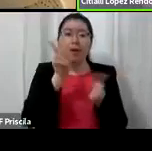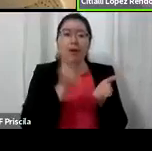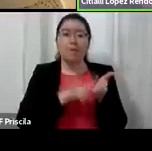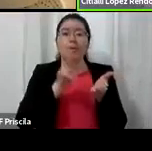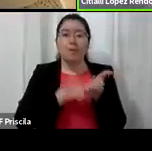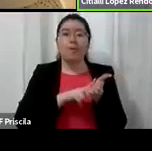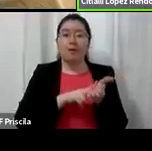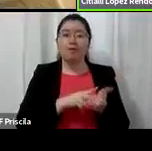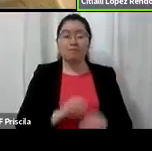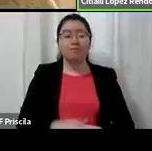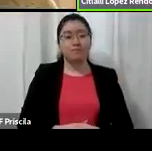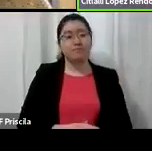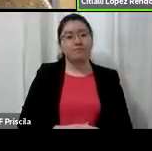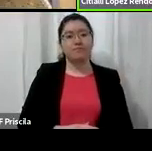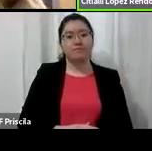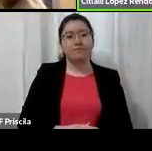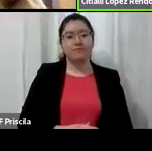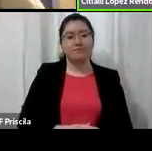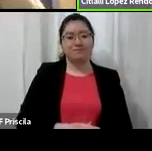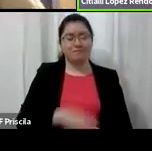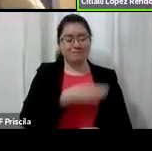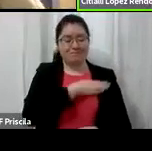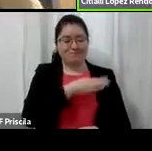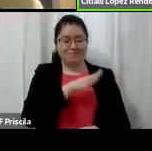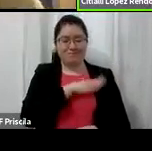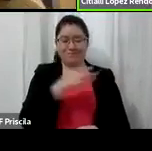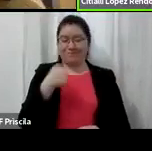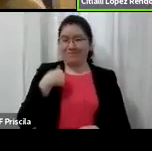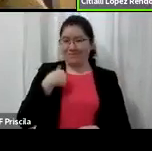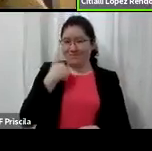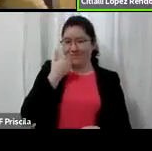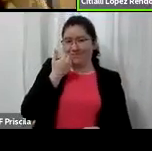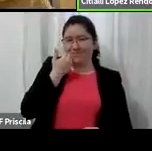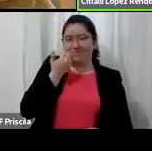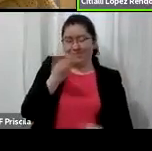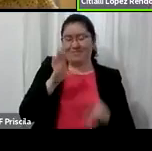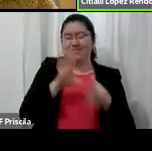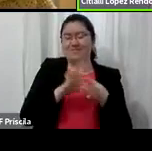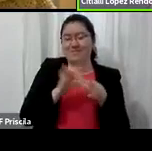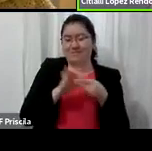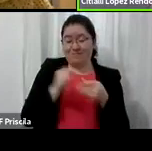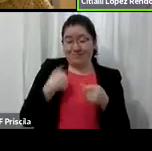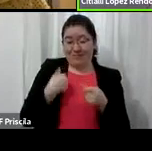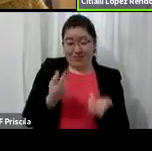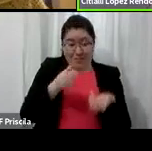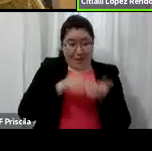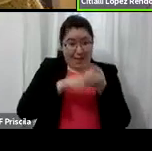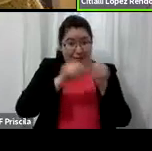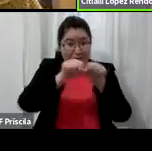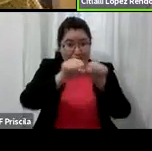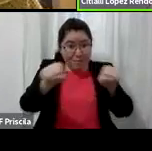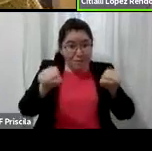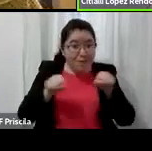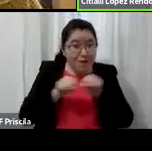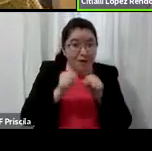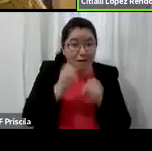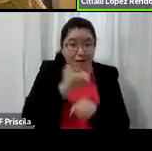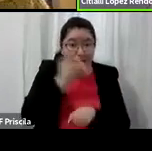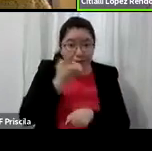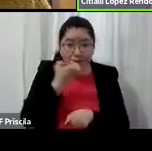Bueno, a mí me gustaría comentar, como he dicho, Cocoa no trabaja en el aula, sin embargo, creo que sí hay coincidencias,